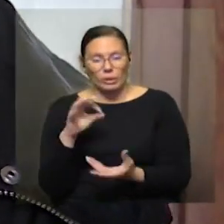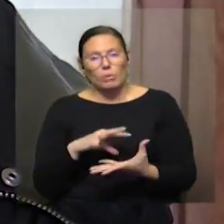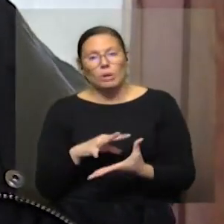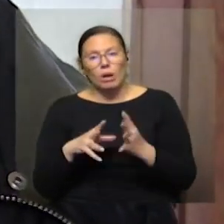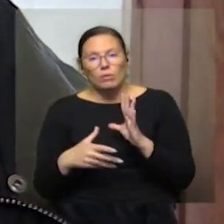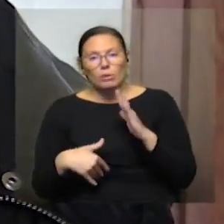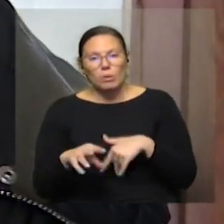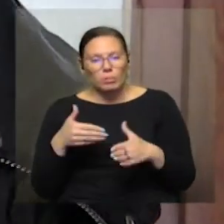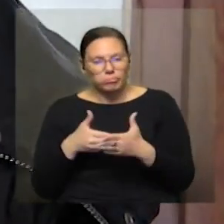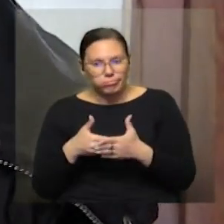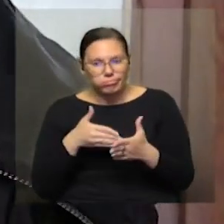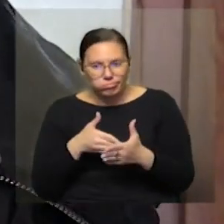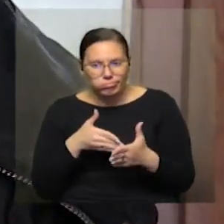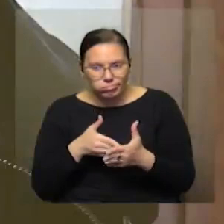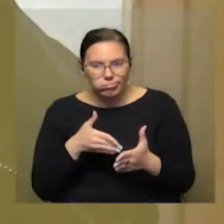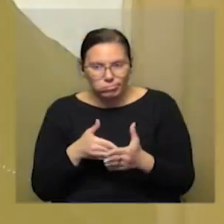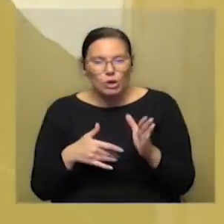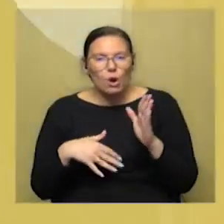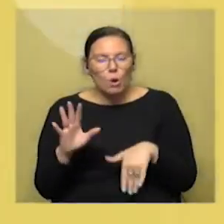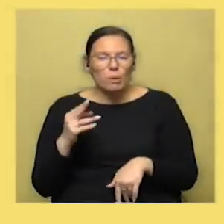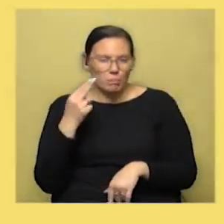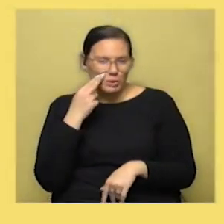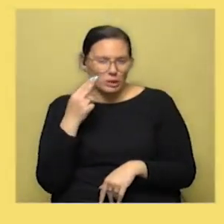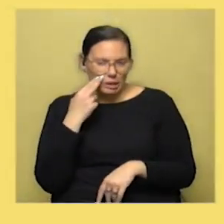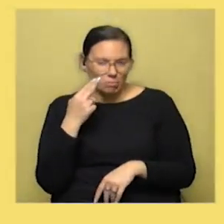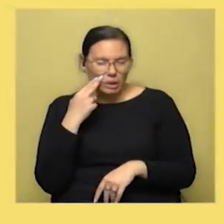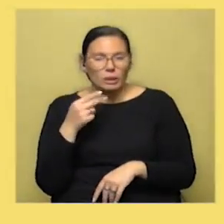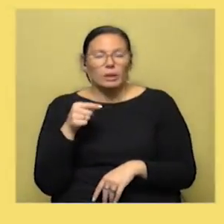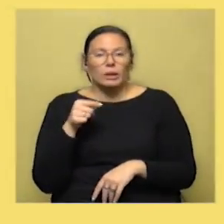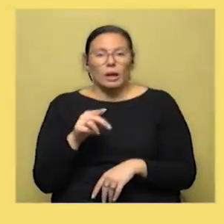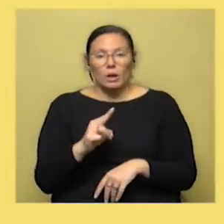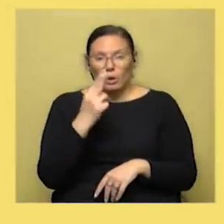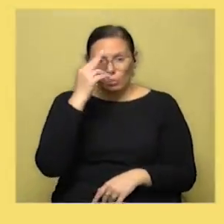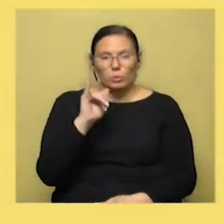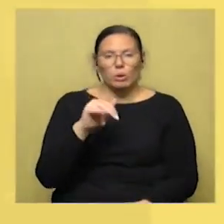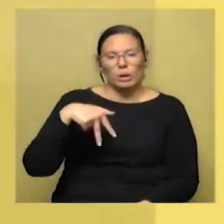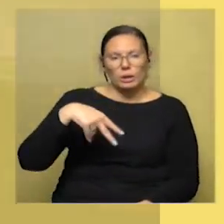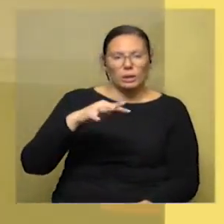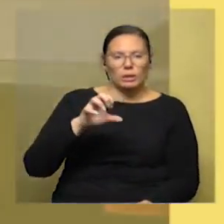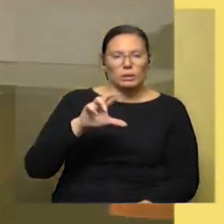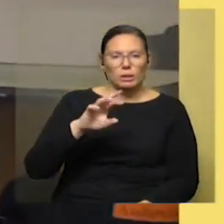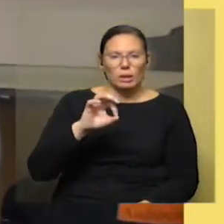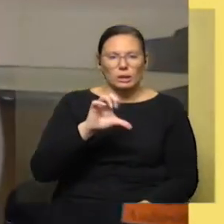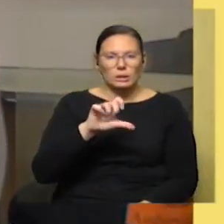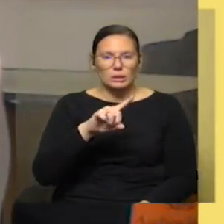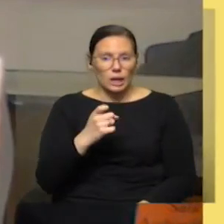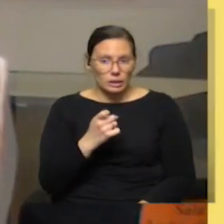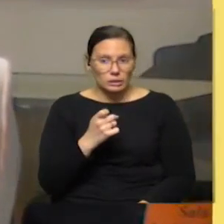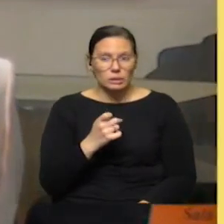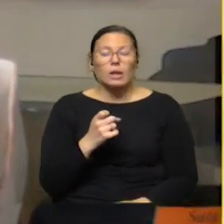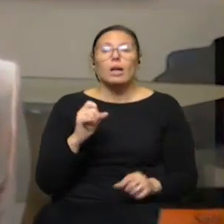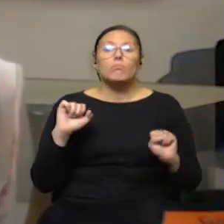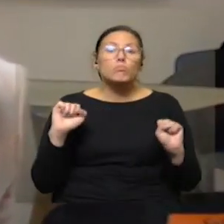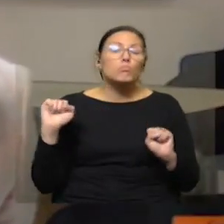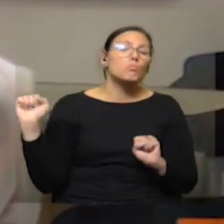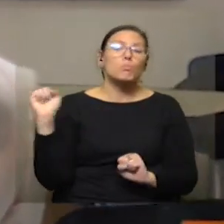más detenida o con mayores obstáculos. Y desde Uruguay Intersex es muy,